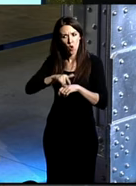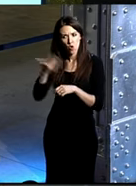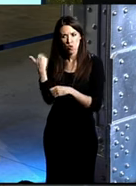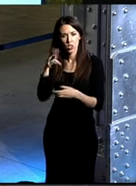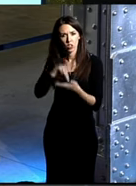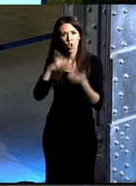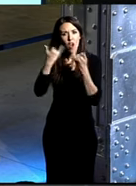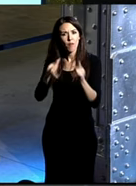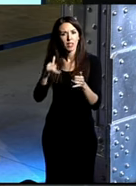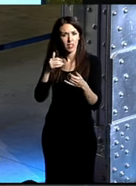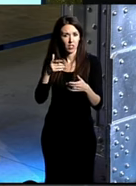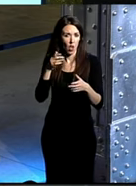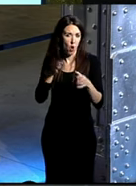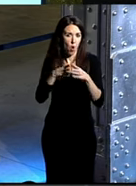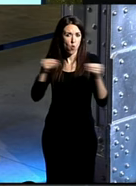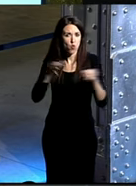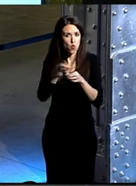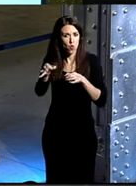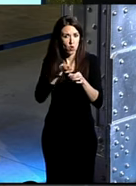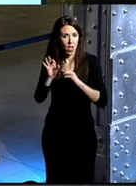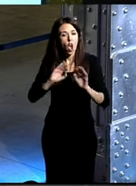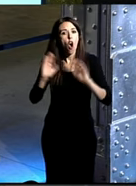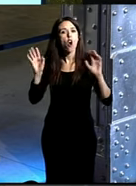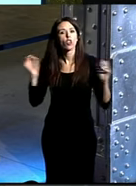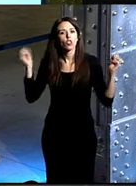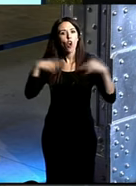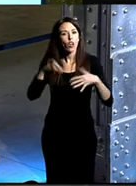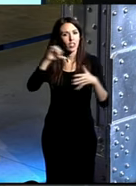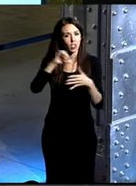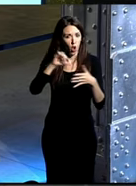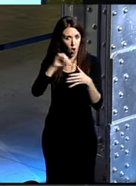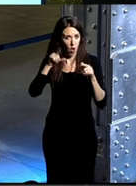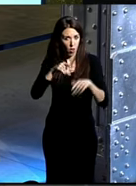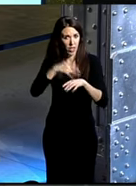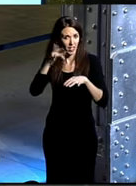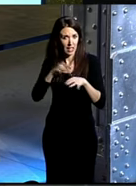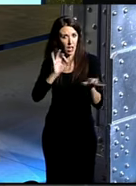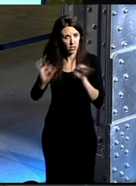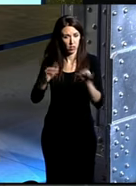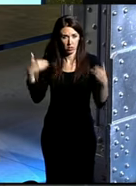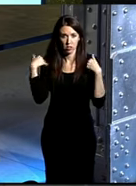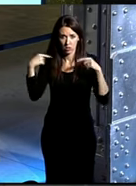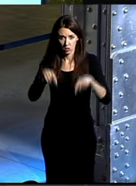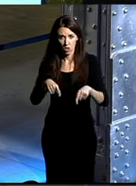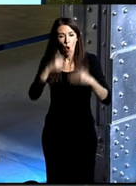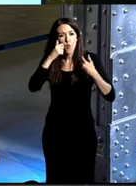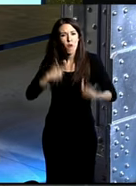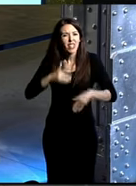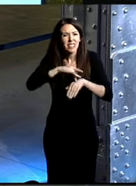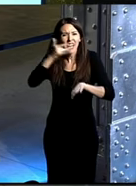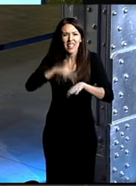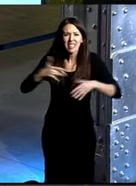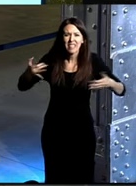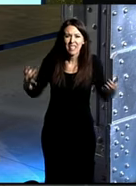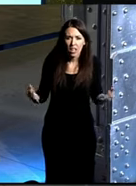en un evento en la UNED, que es un congreso iberoamericano de humanidades digitales, organizado por la gente de la UNED. Humanidades digitales, ¿qué son las humanidades